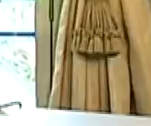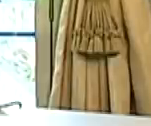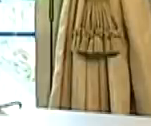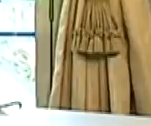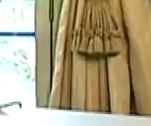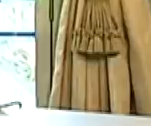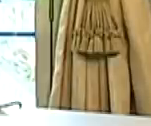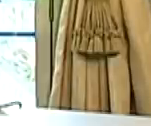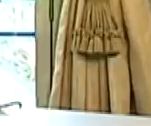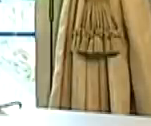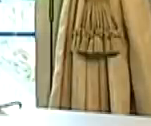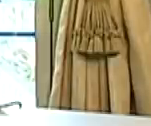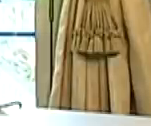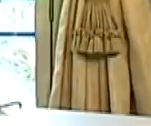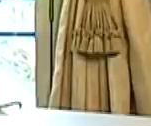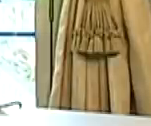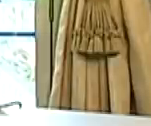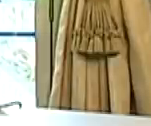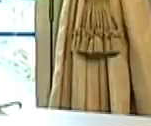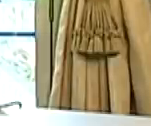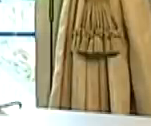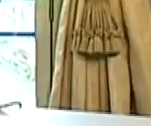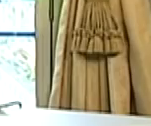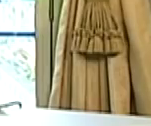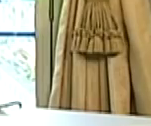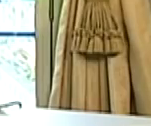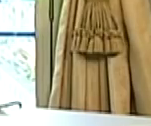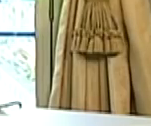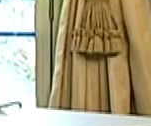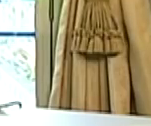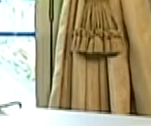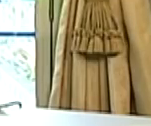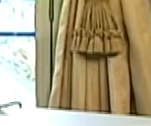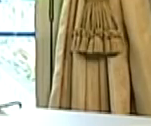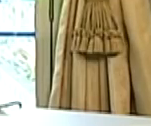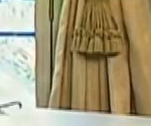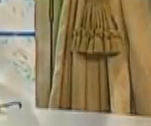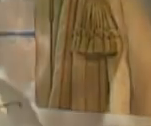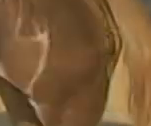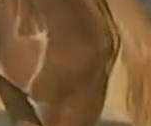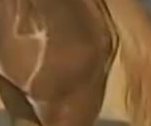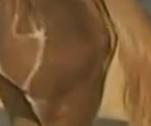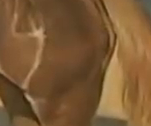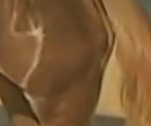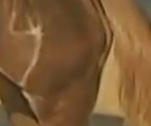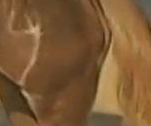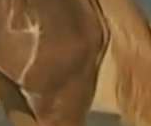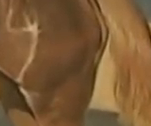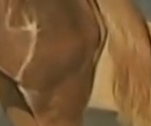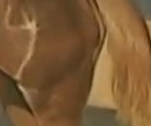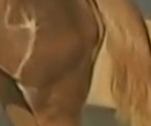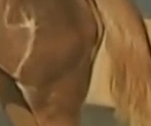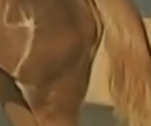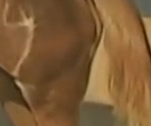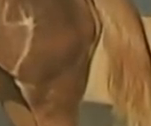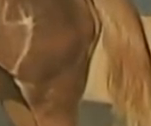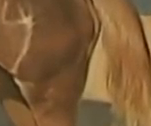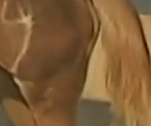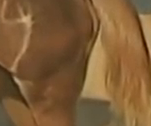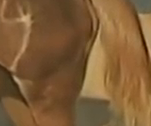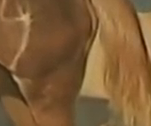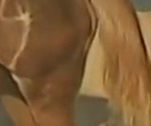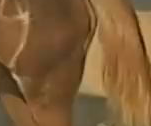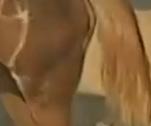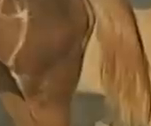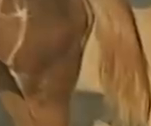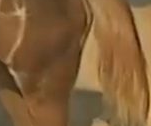Se demostró en el juicio la participación de Santander y de Juan José Flores. Desde